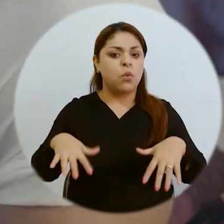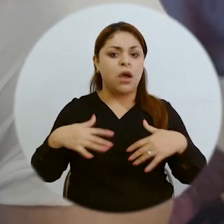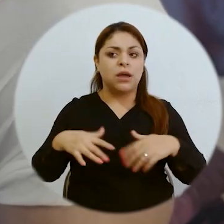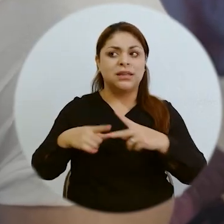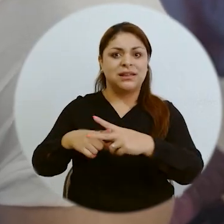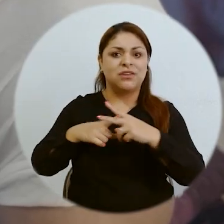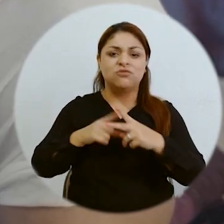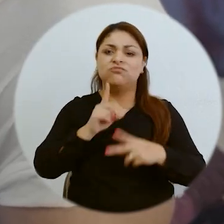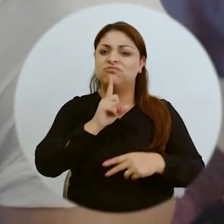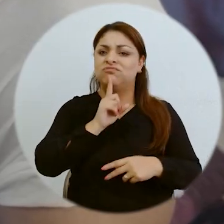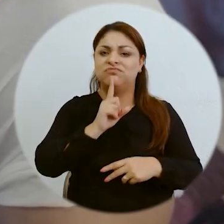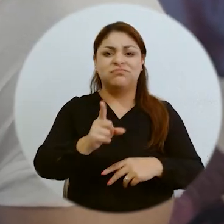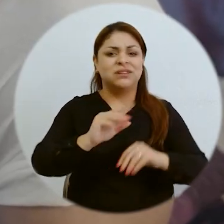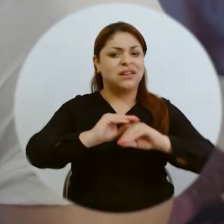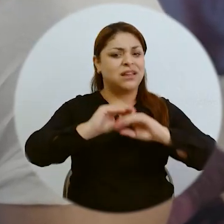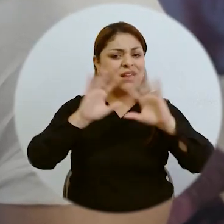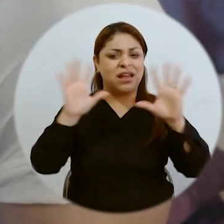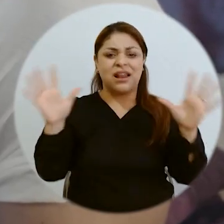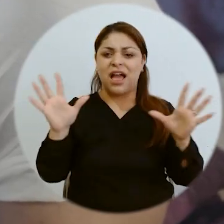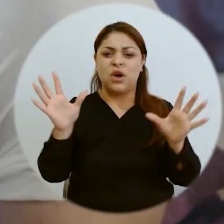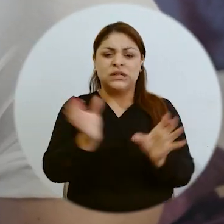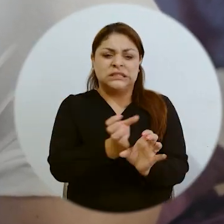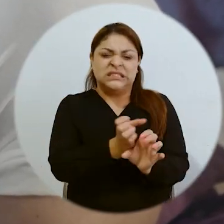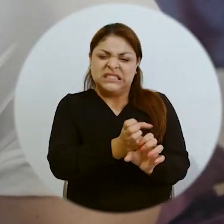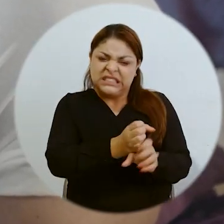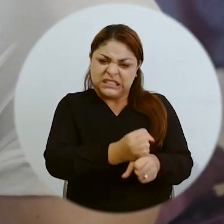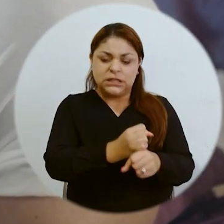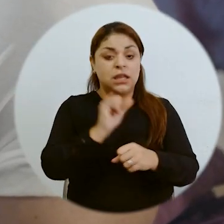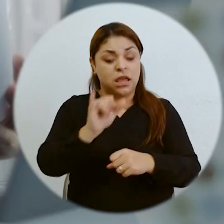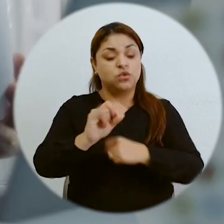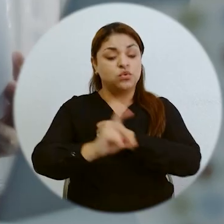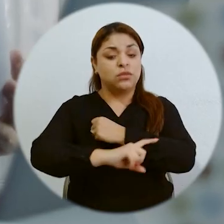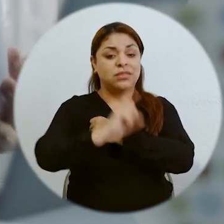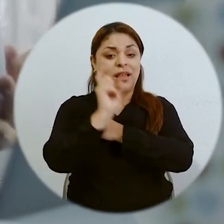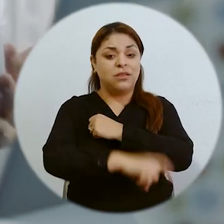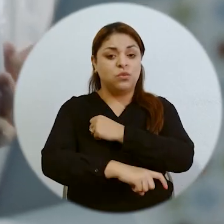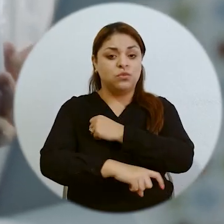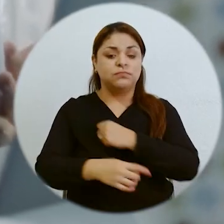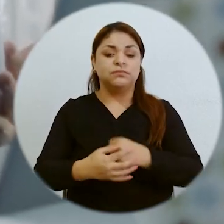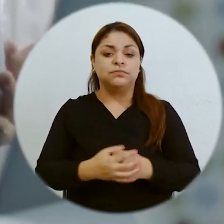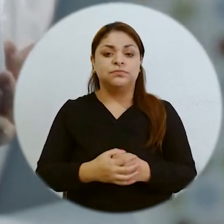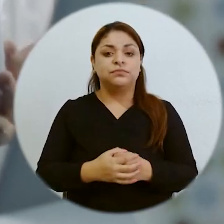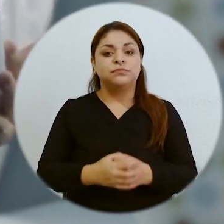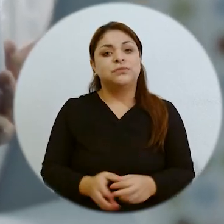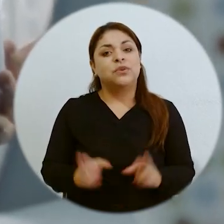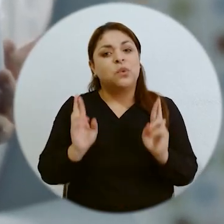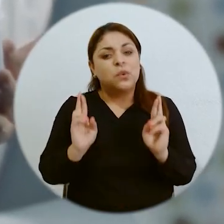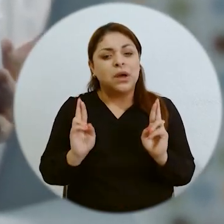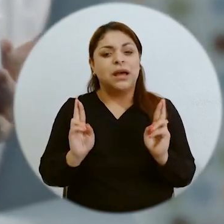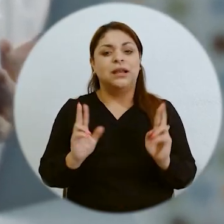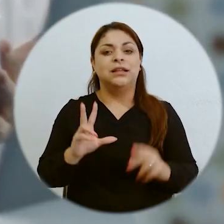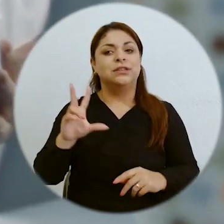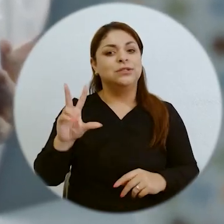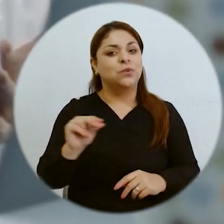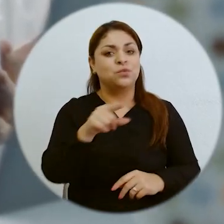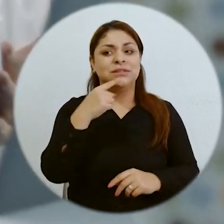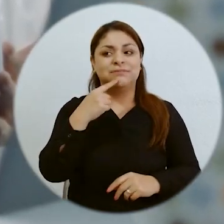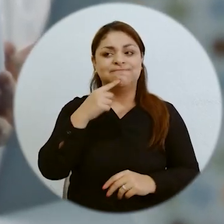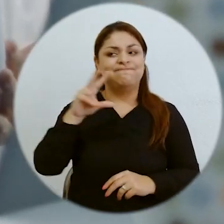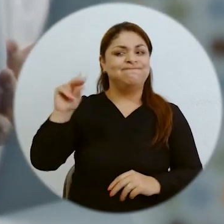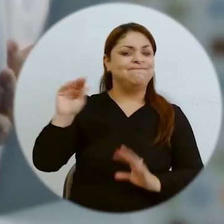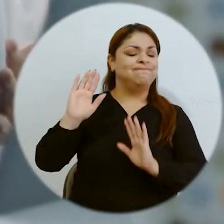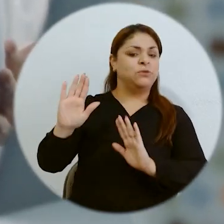papás tienen que pagar por una deuda adquirida en el gota a gota. O sea, estamos ante una modalidad